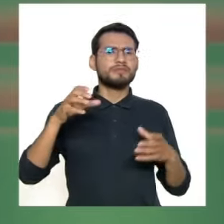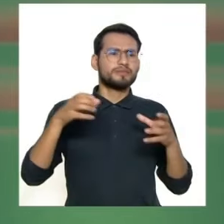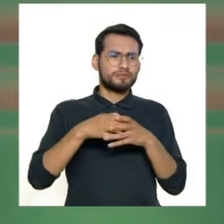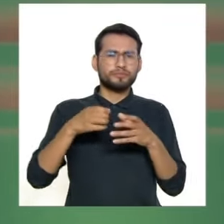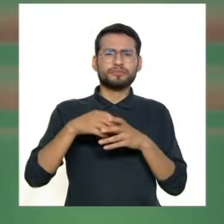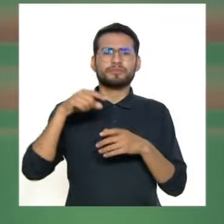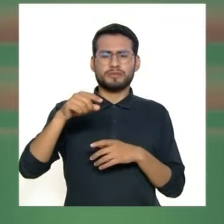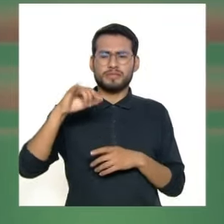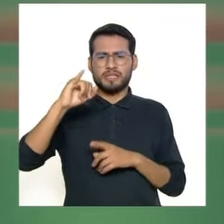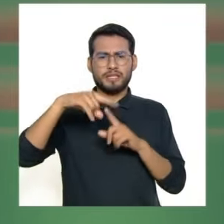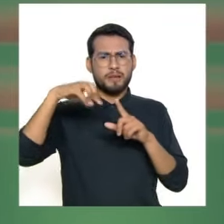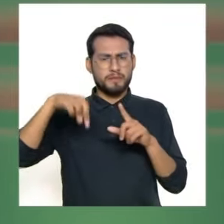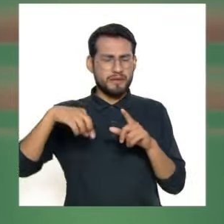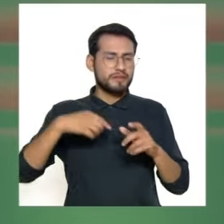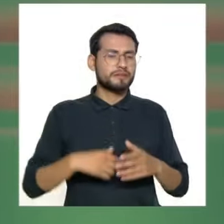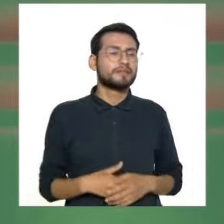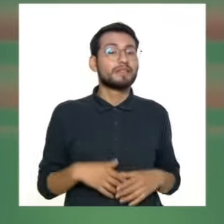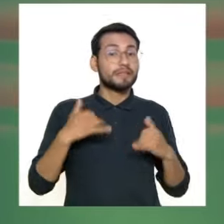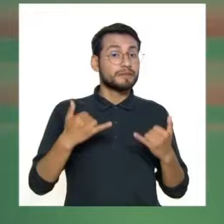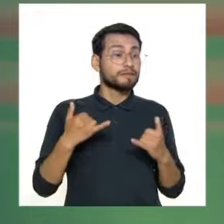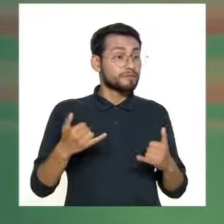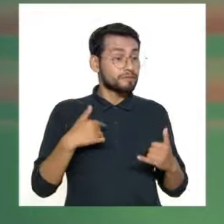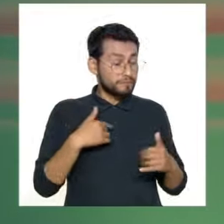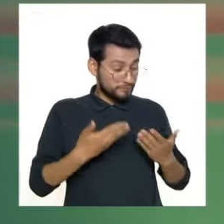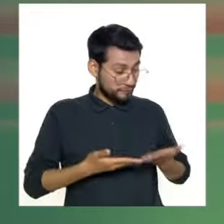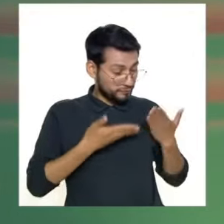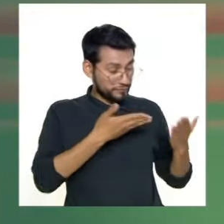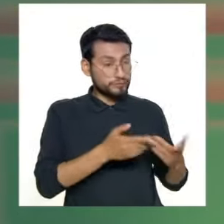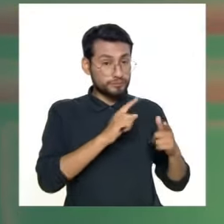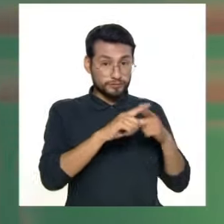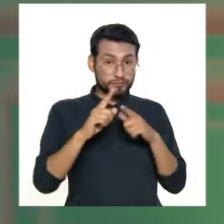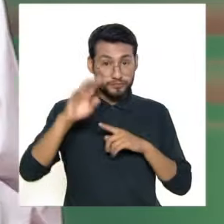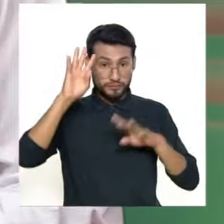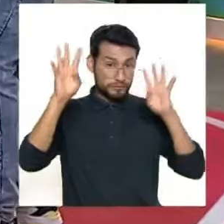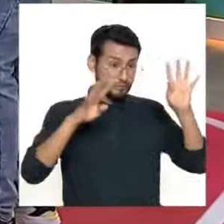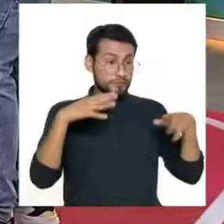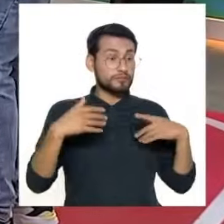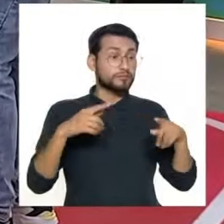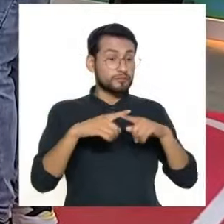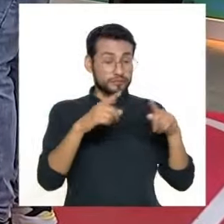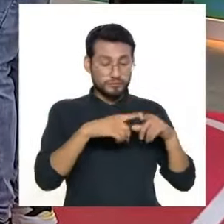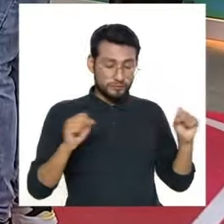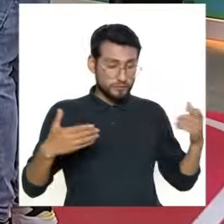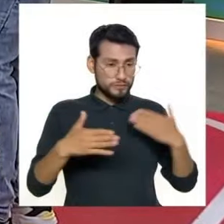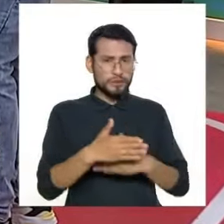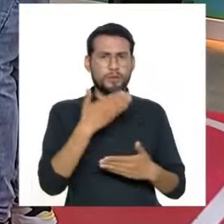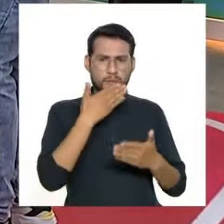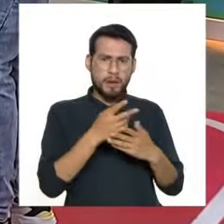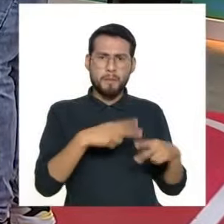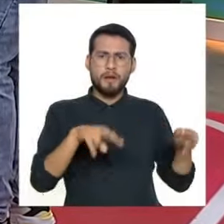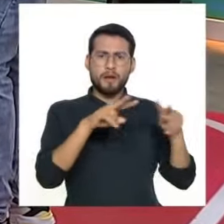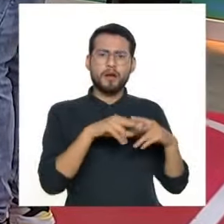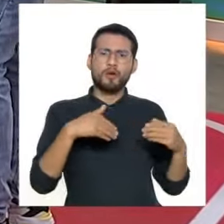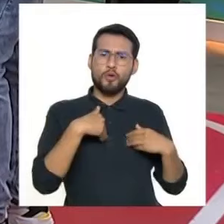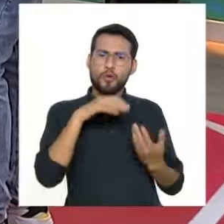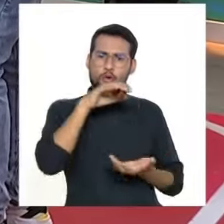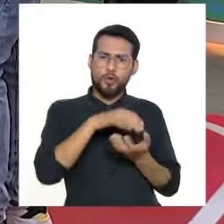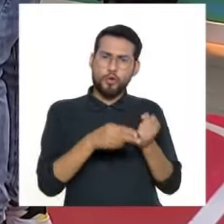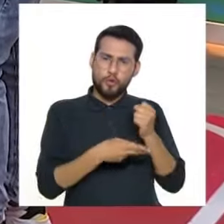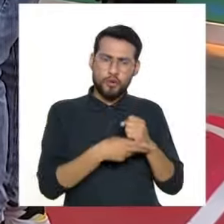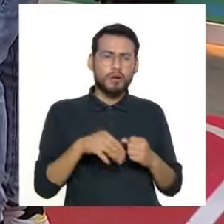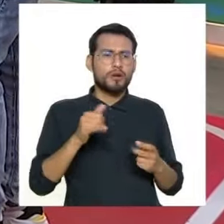Tecnológico de la producción el día de hoy Les traigo productos innovadores productos pesqueros innovadores con valor agregado tipo conserva